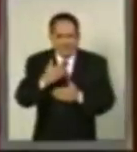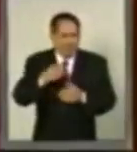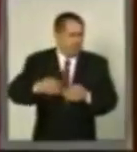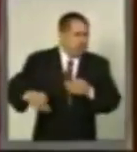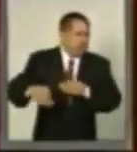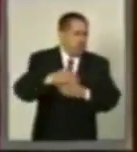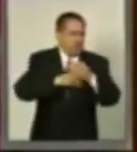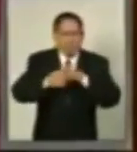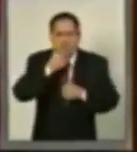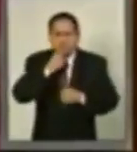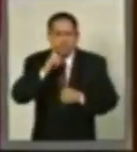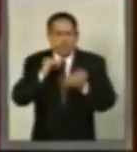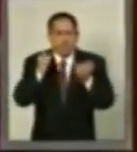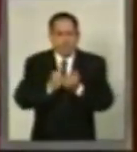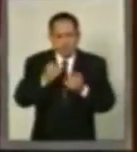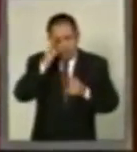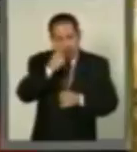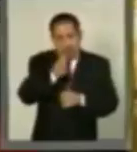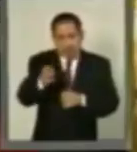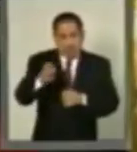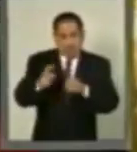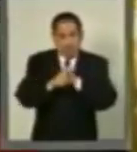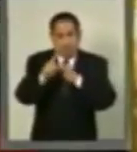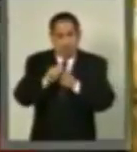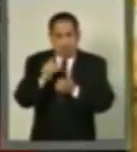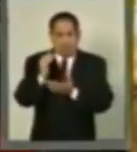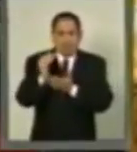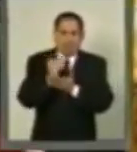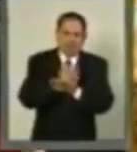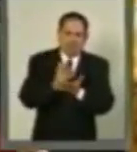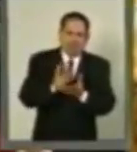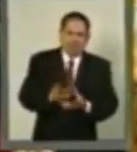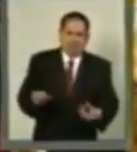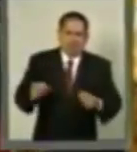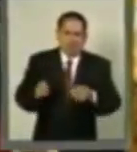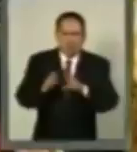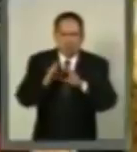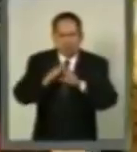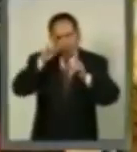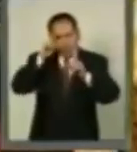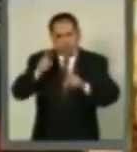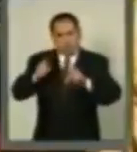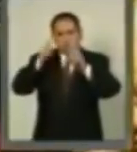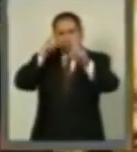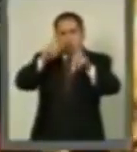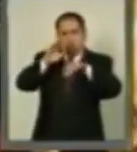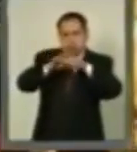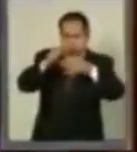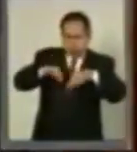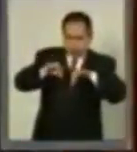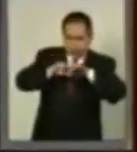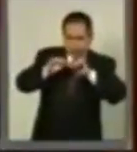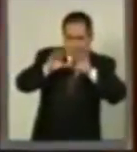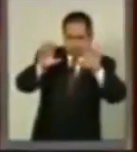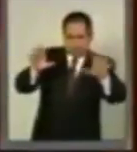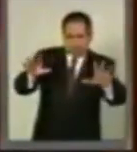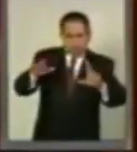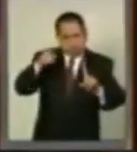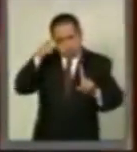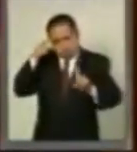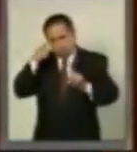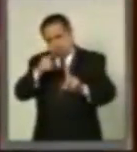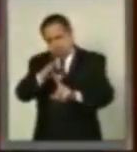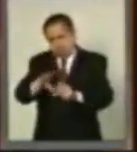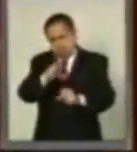de todos, erradicar este problema desde una perspectiva amplia y desde una perspectiva